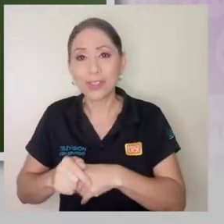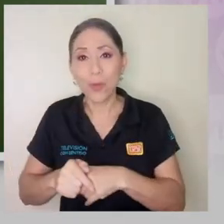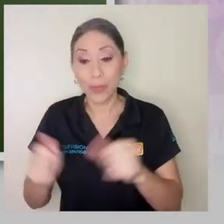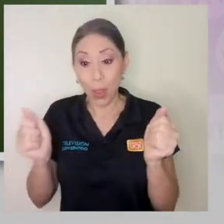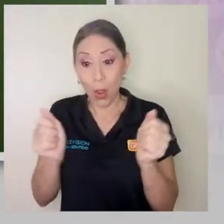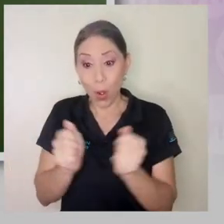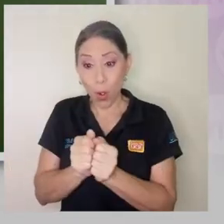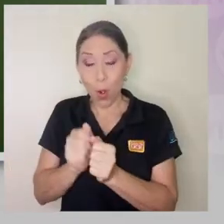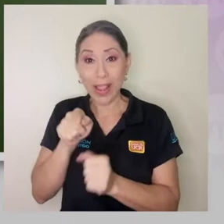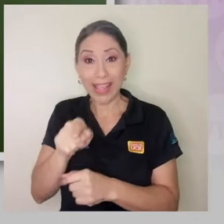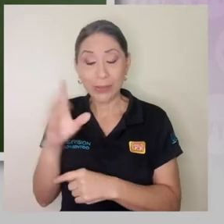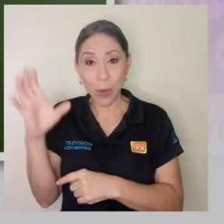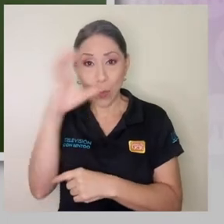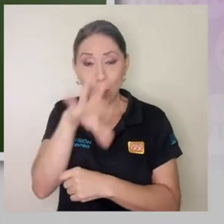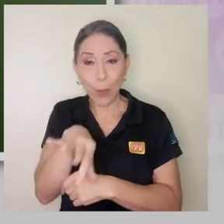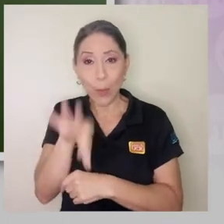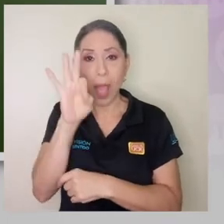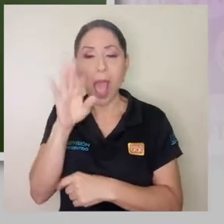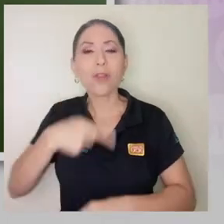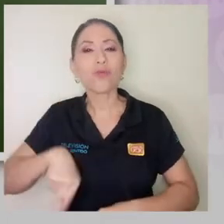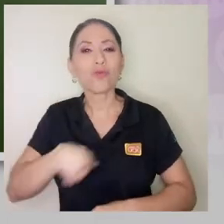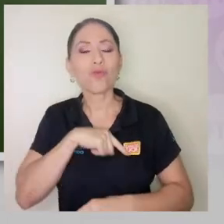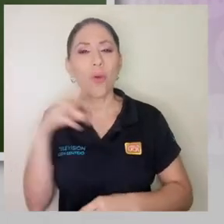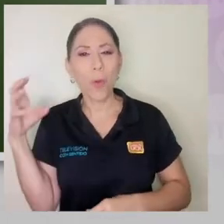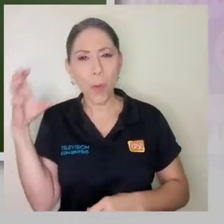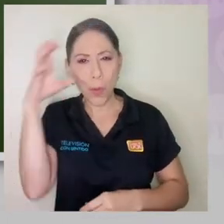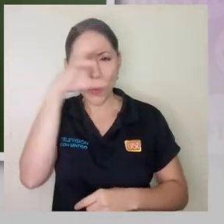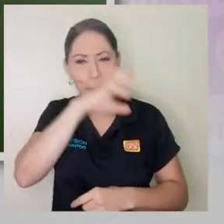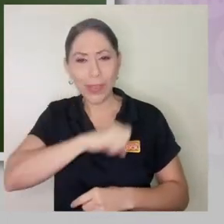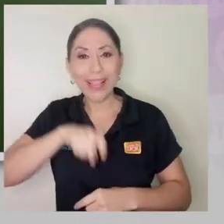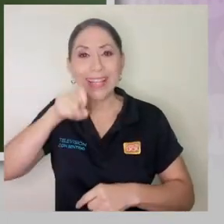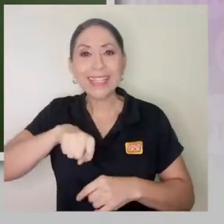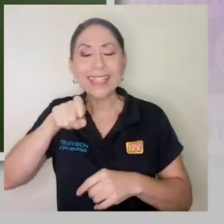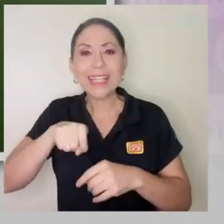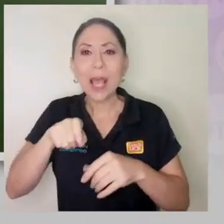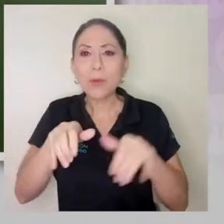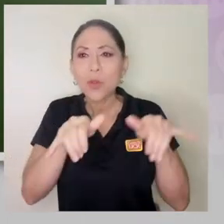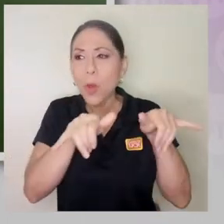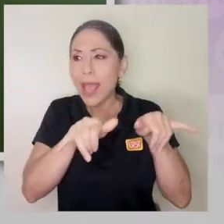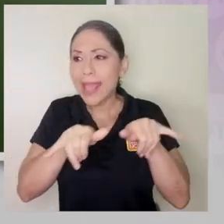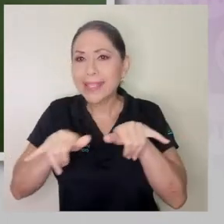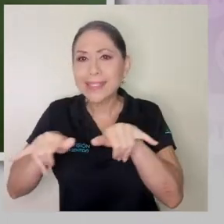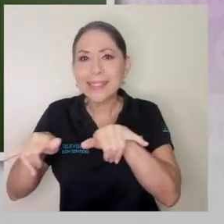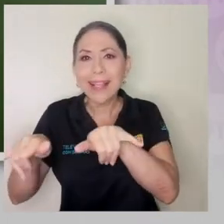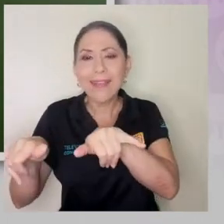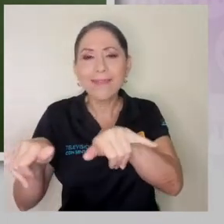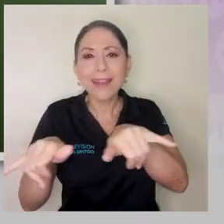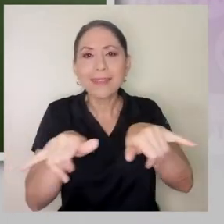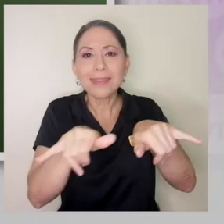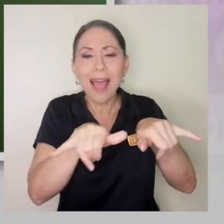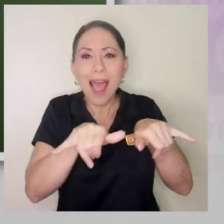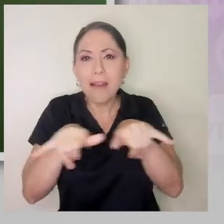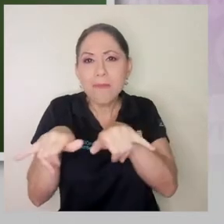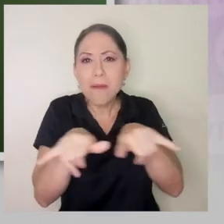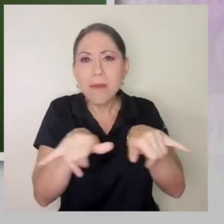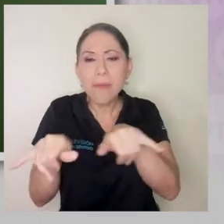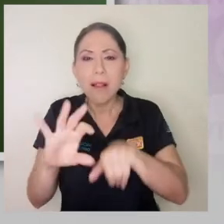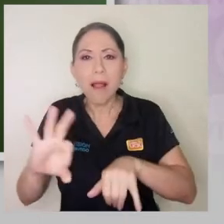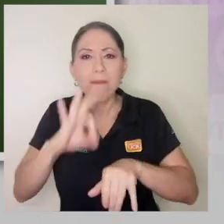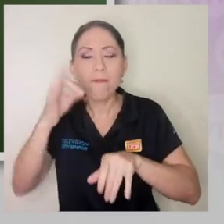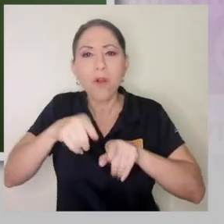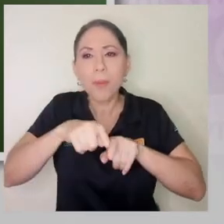de ese indicador, nos dimos cuenta en la red que necesitábamos estandarizar un poco la forma en la que se llevaran a cabo